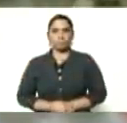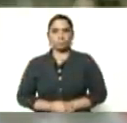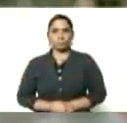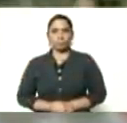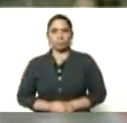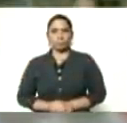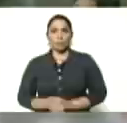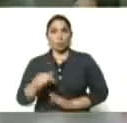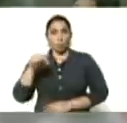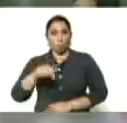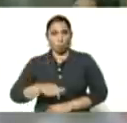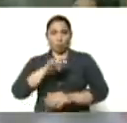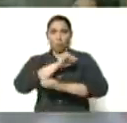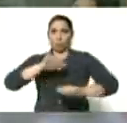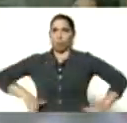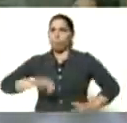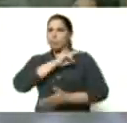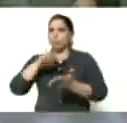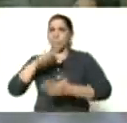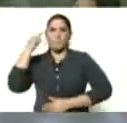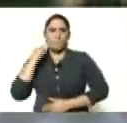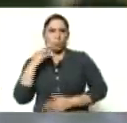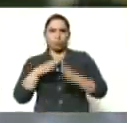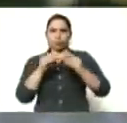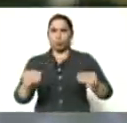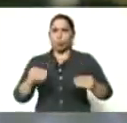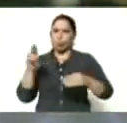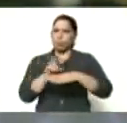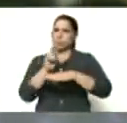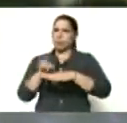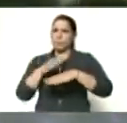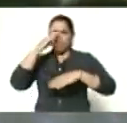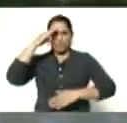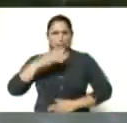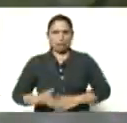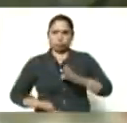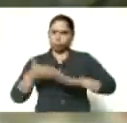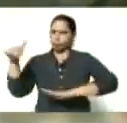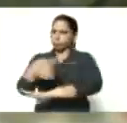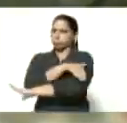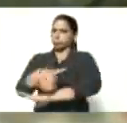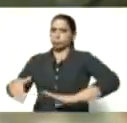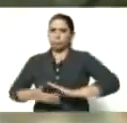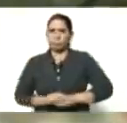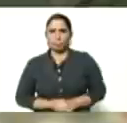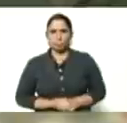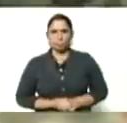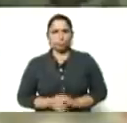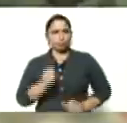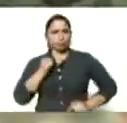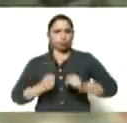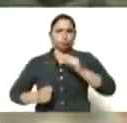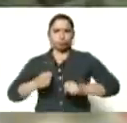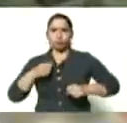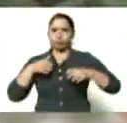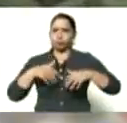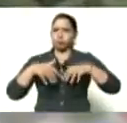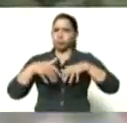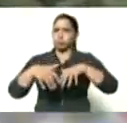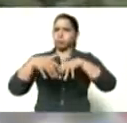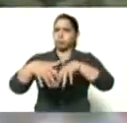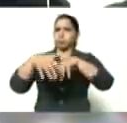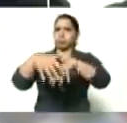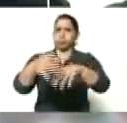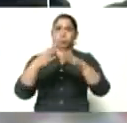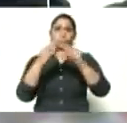Hoy la Fuerza Armada, todas las unidades militares salieron a la calle, al trote, todas las